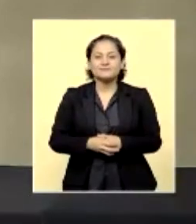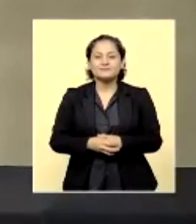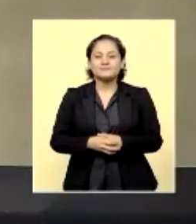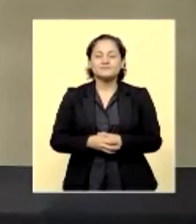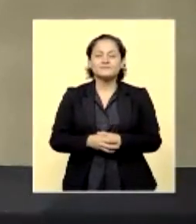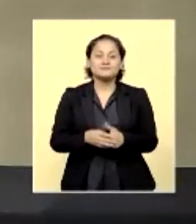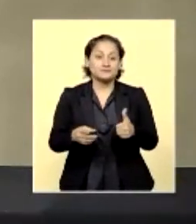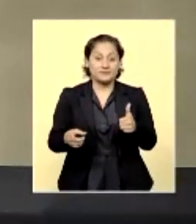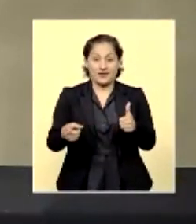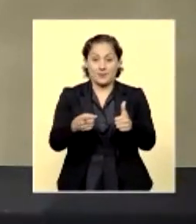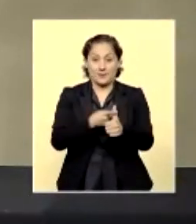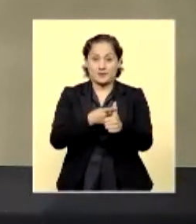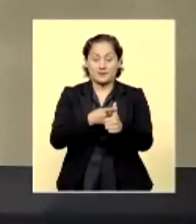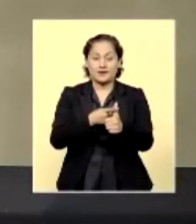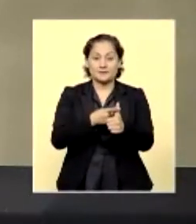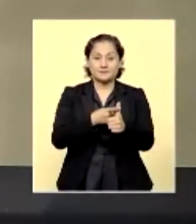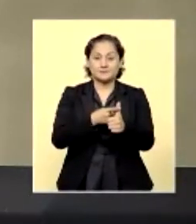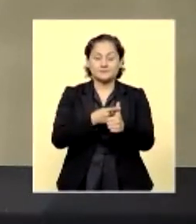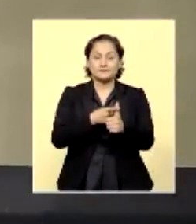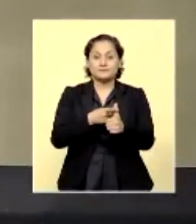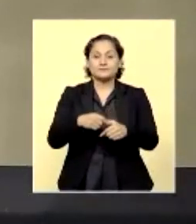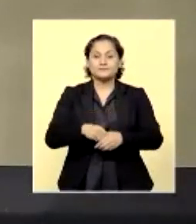En primer lugar, es siempre